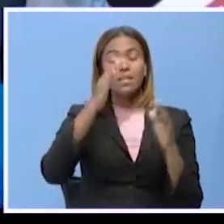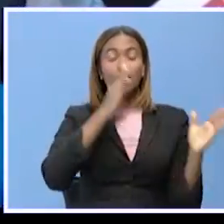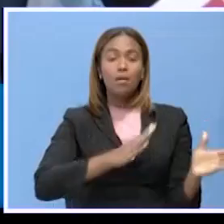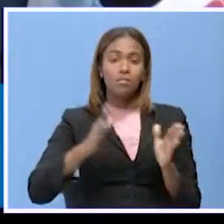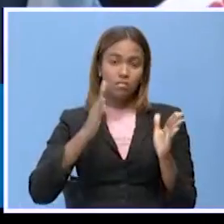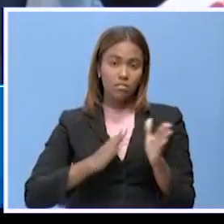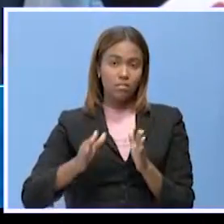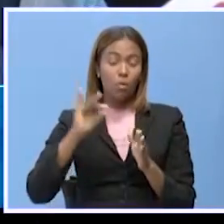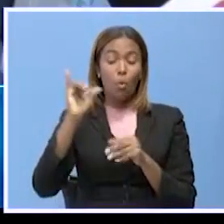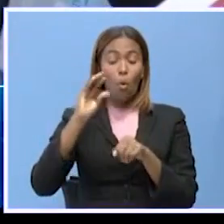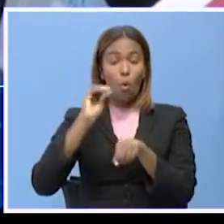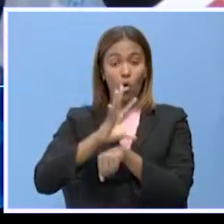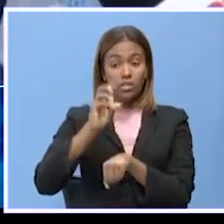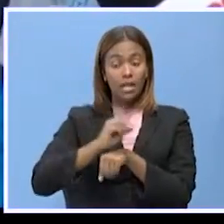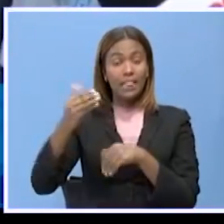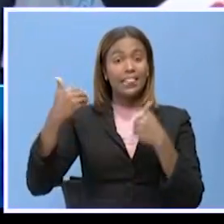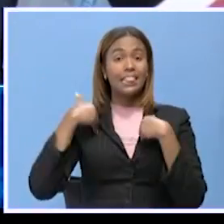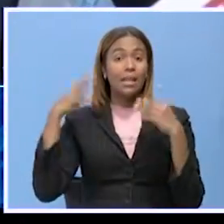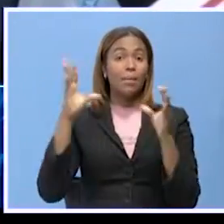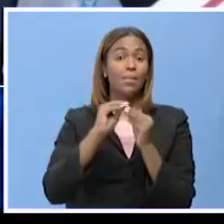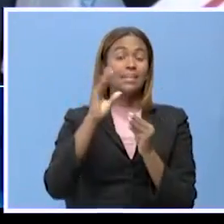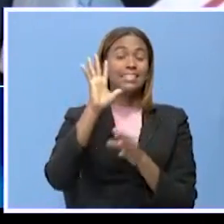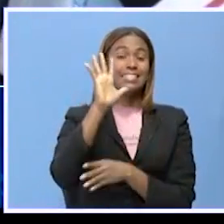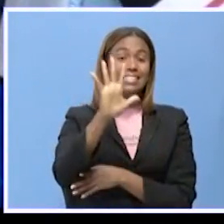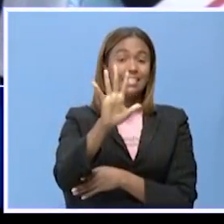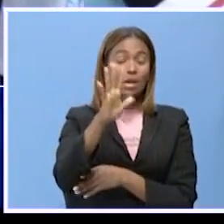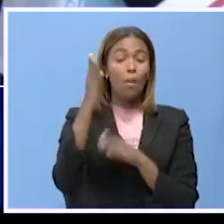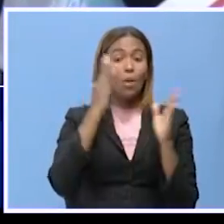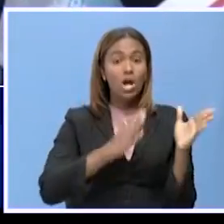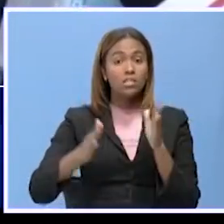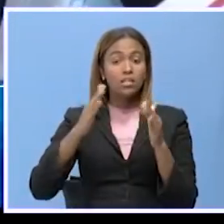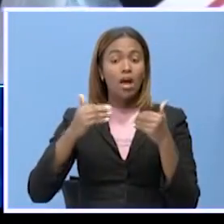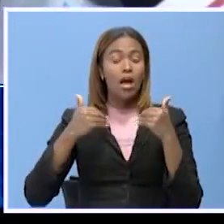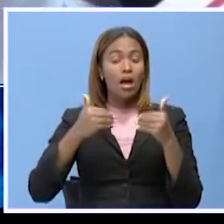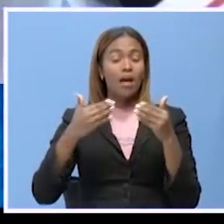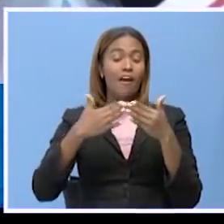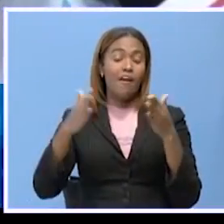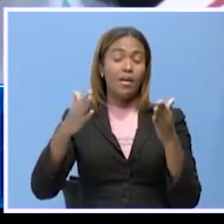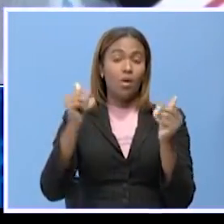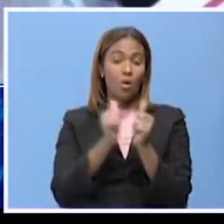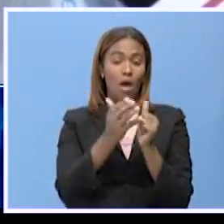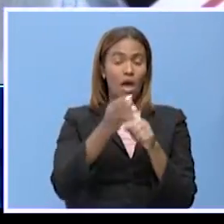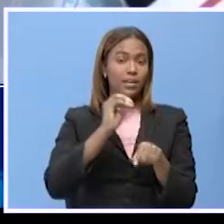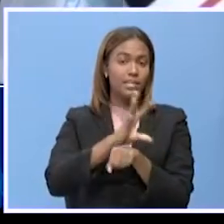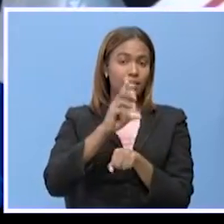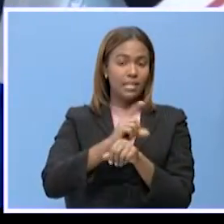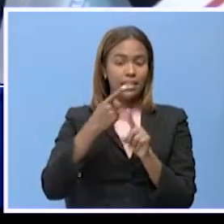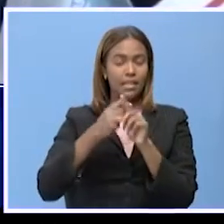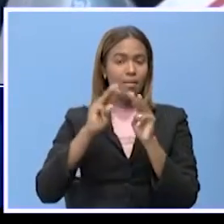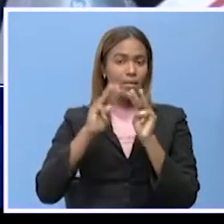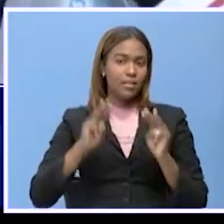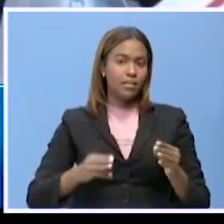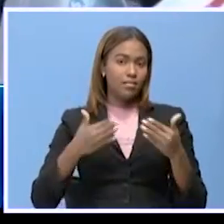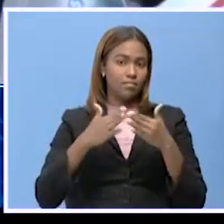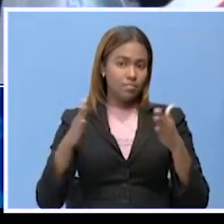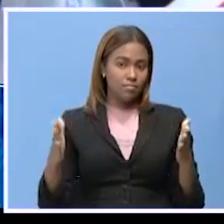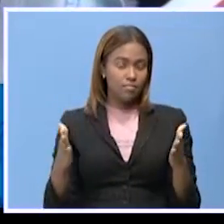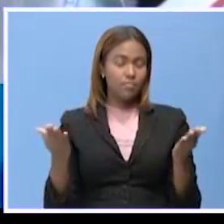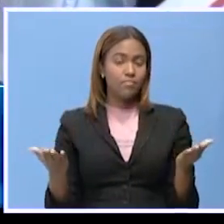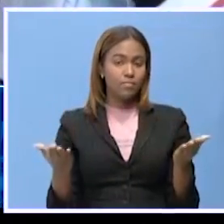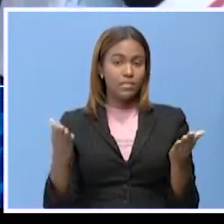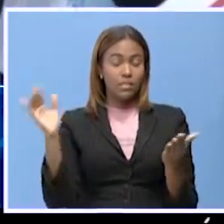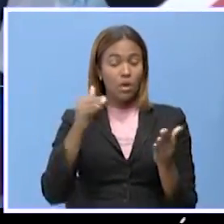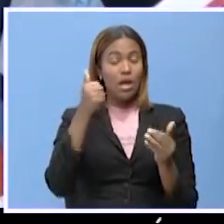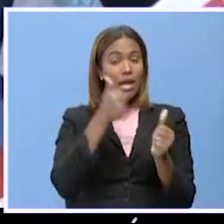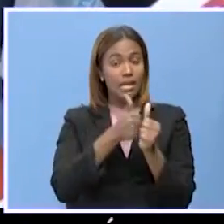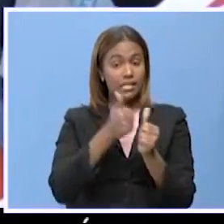proceso. Y el consejo, ella tiene más de 5 procesos y procedimientos abiertos en el Consejo del Ministerio Público. Y